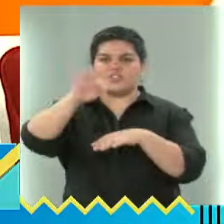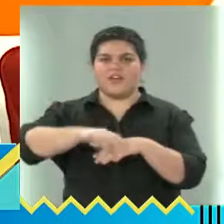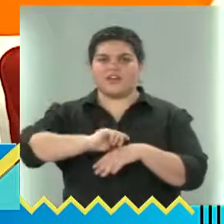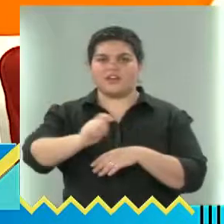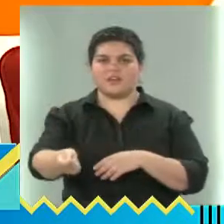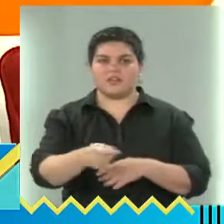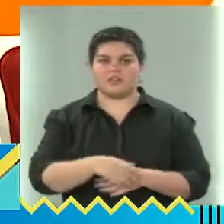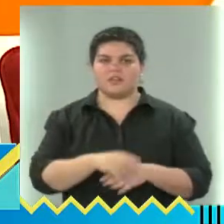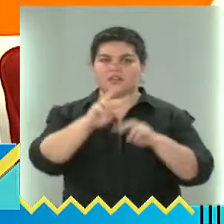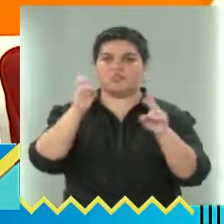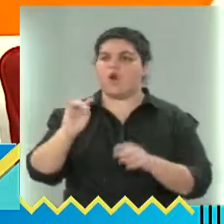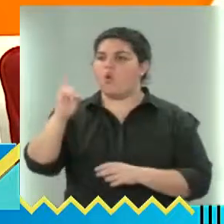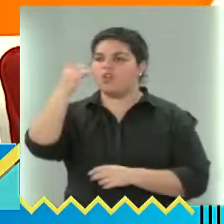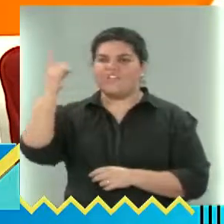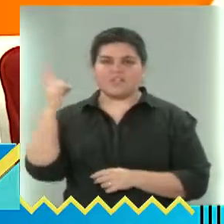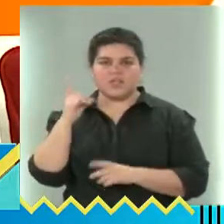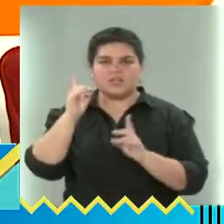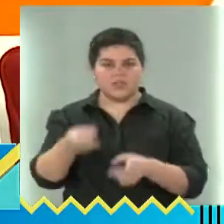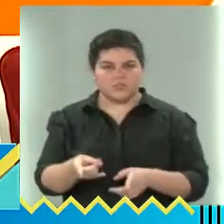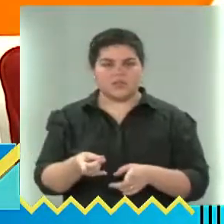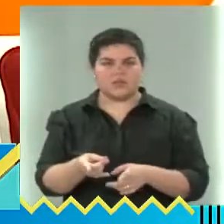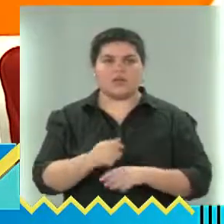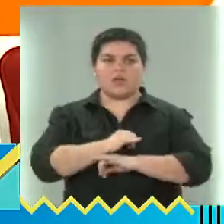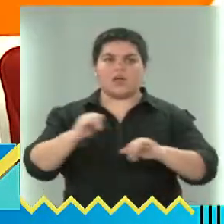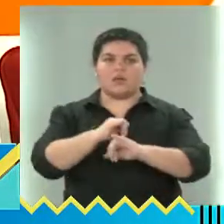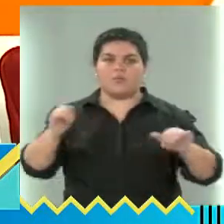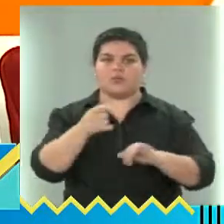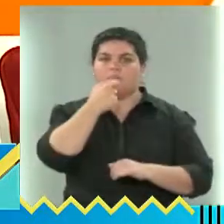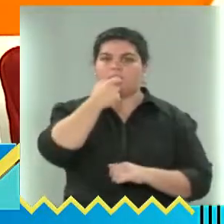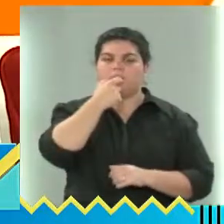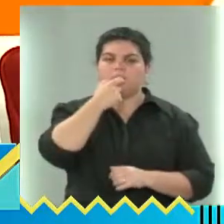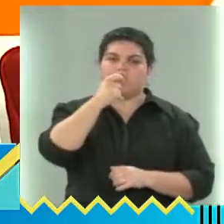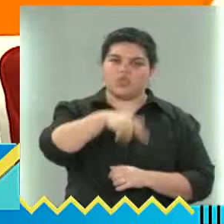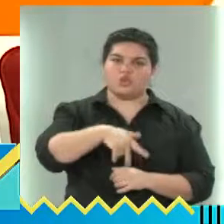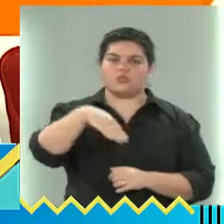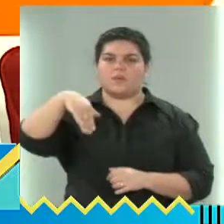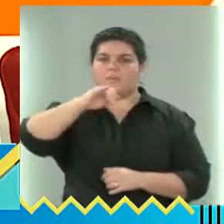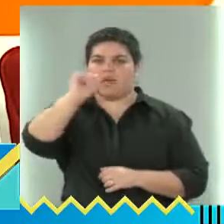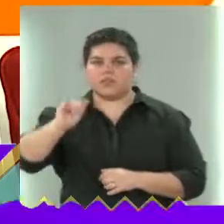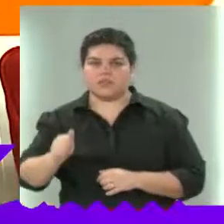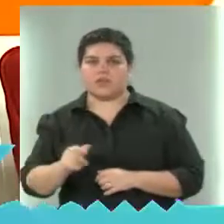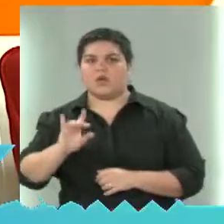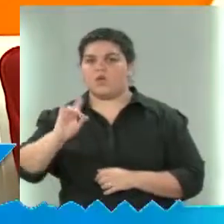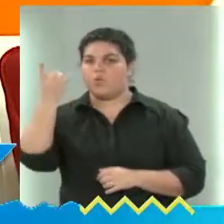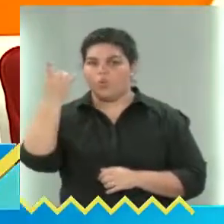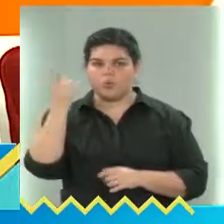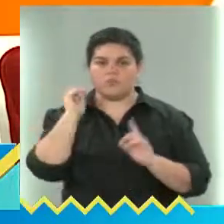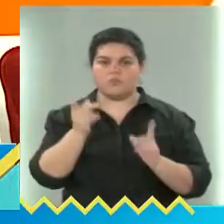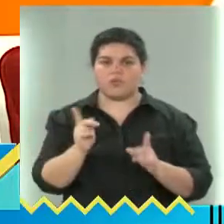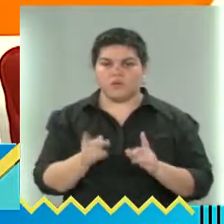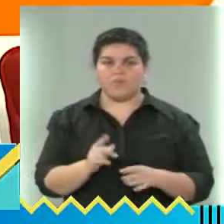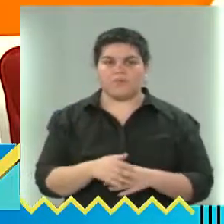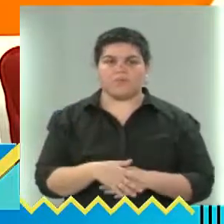tema universidades también. Tenemos campañas como en la Universidad de Mendoza, en la Universidad Massa, en la Universidad de Cuyo, con más de